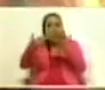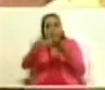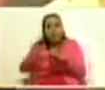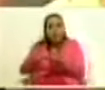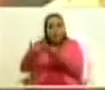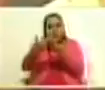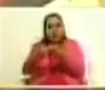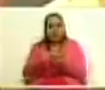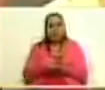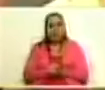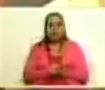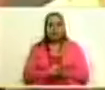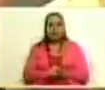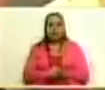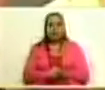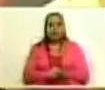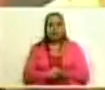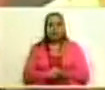estudiantiles.